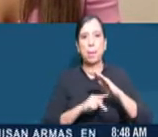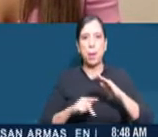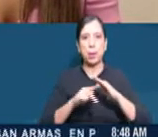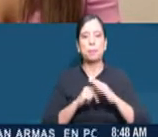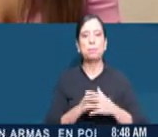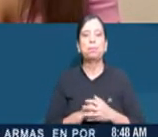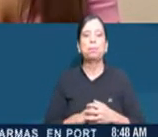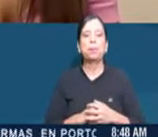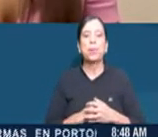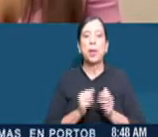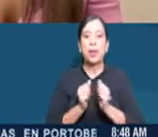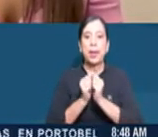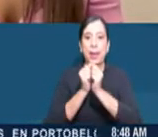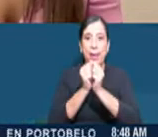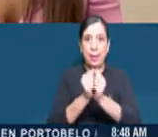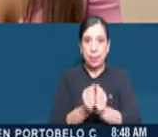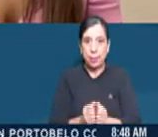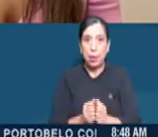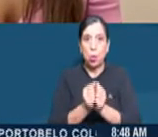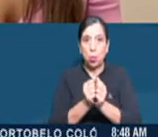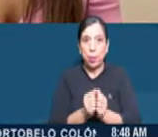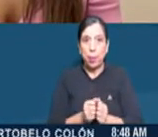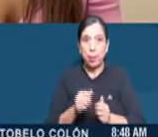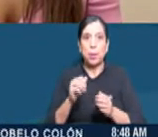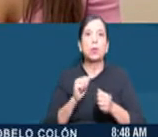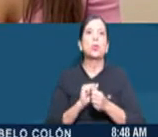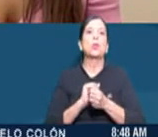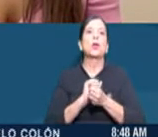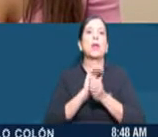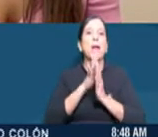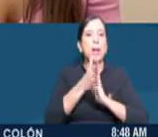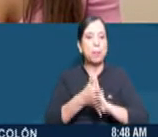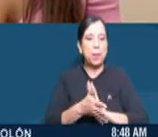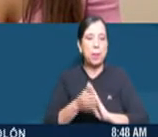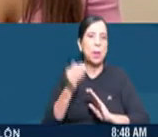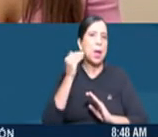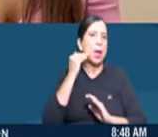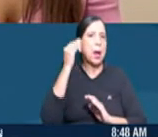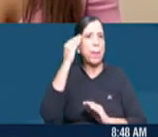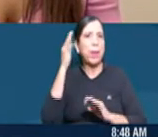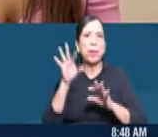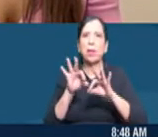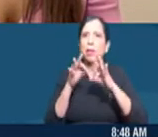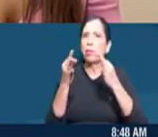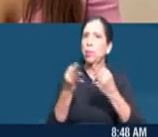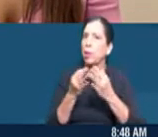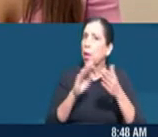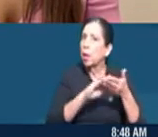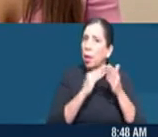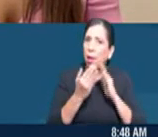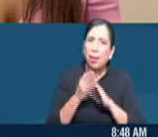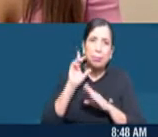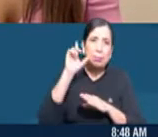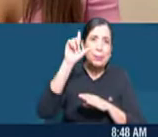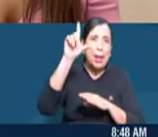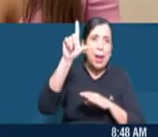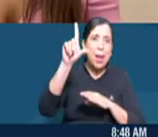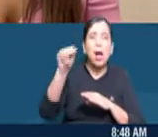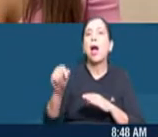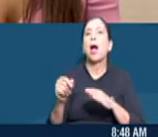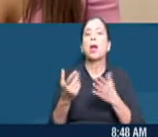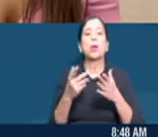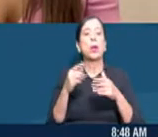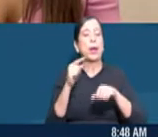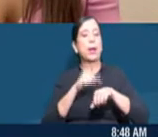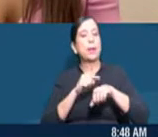Ese acompañamiento que da también el MIDES, sobre todo a esas madres de familia de las comunidades apartadas en tiempos